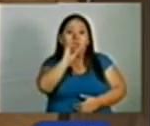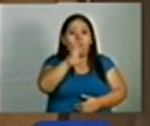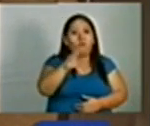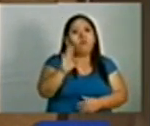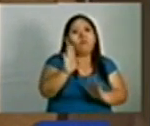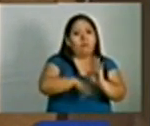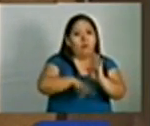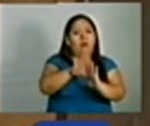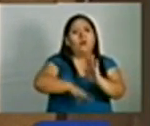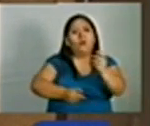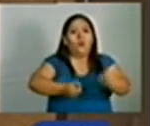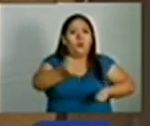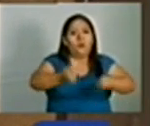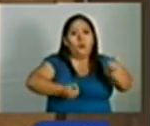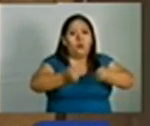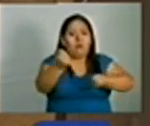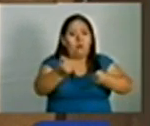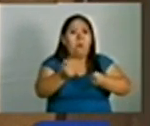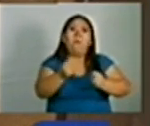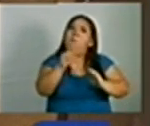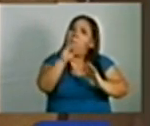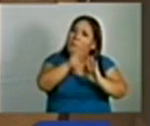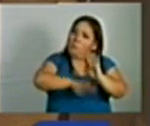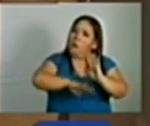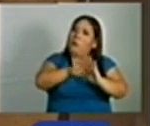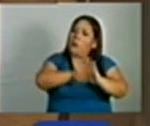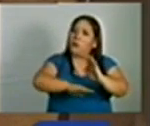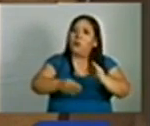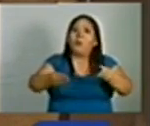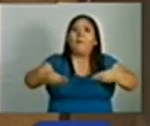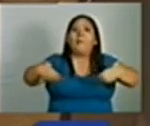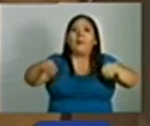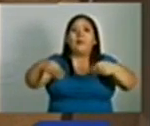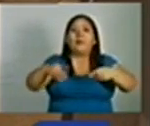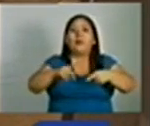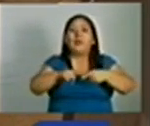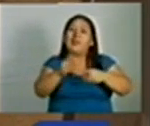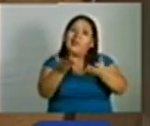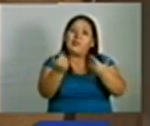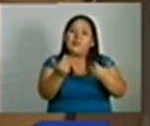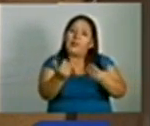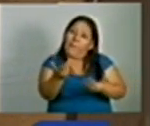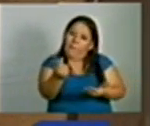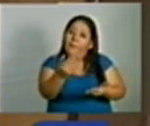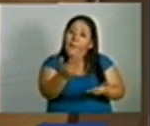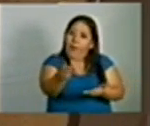vehículos baratos a precio bajo y les pedía a las víctimas